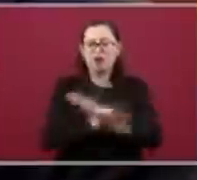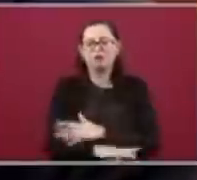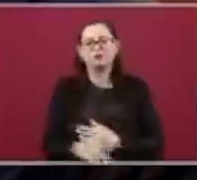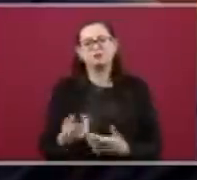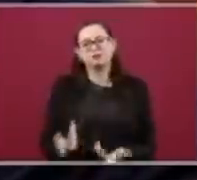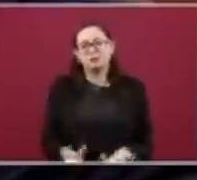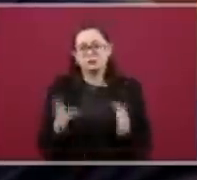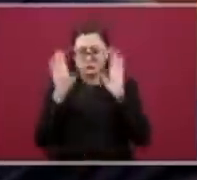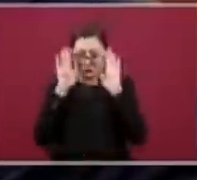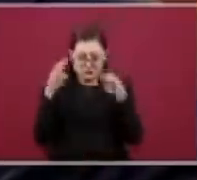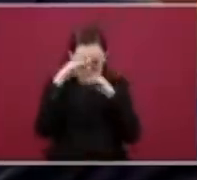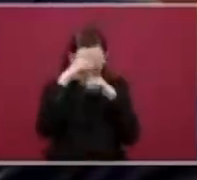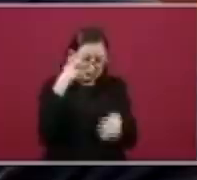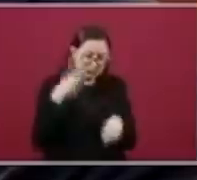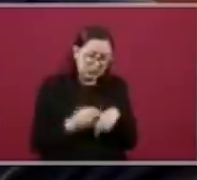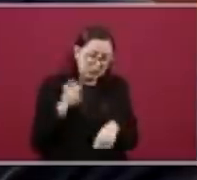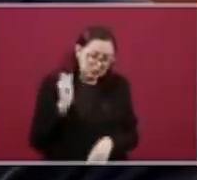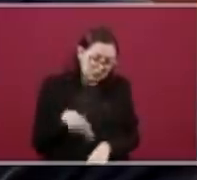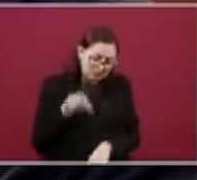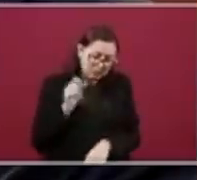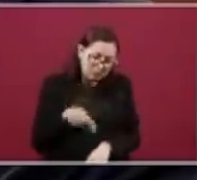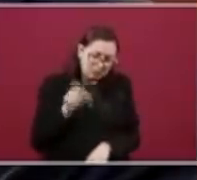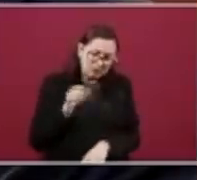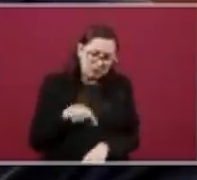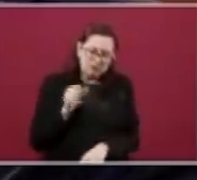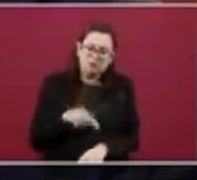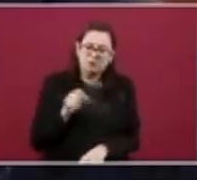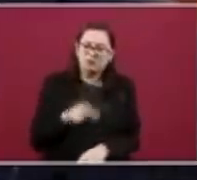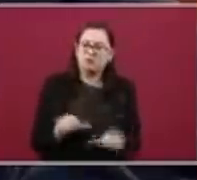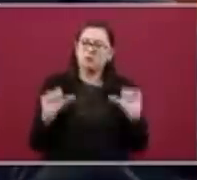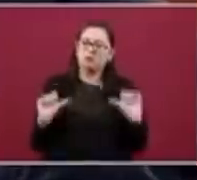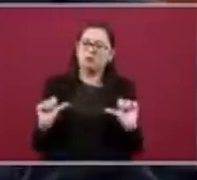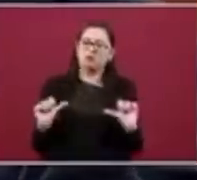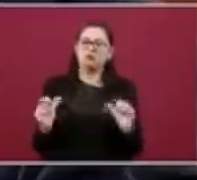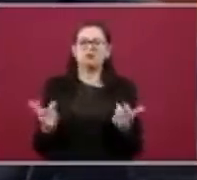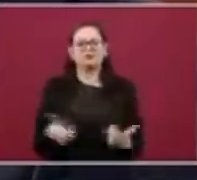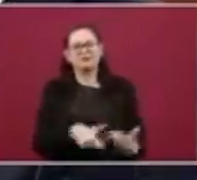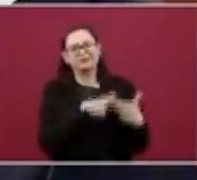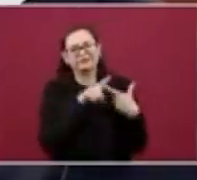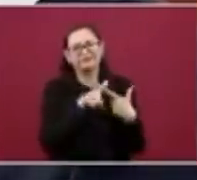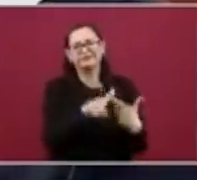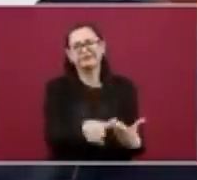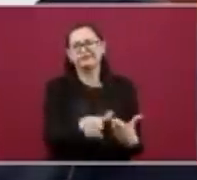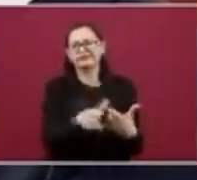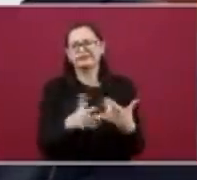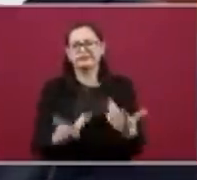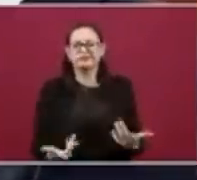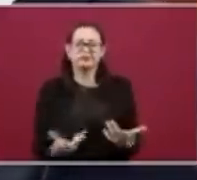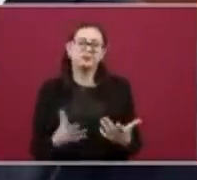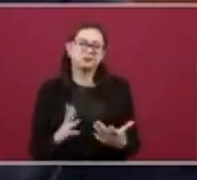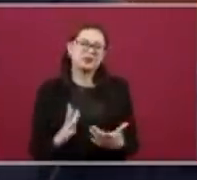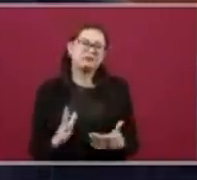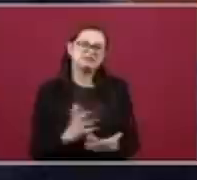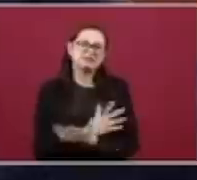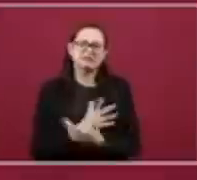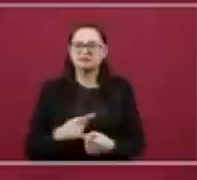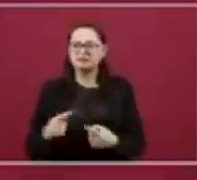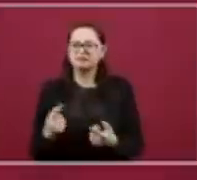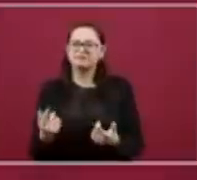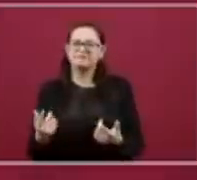es mantener el statu quo. Ahí es donde los extremos se tocan,